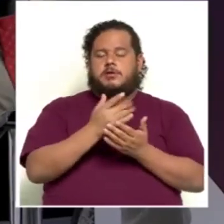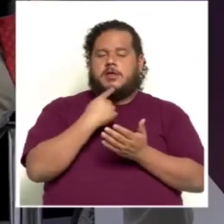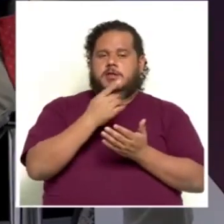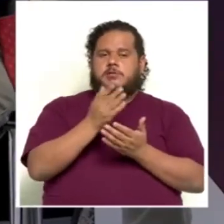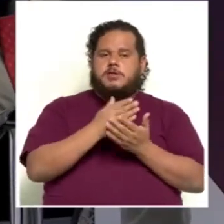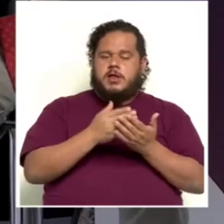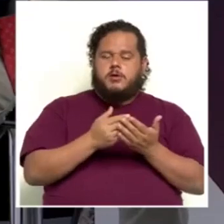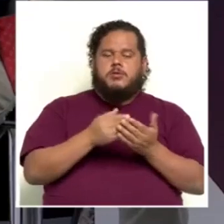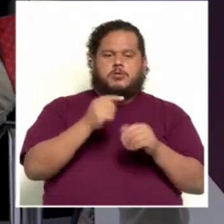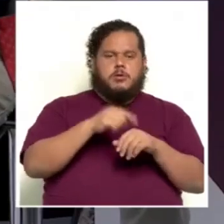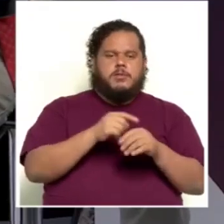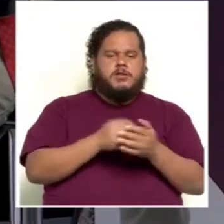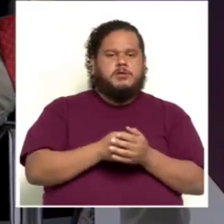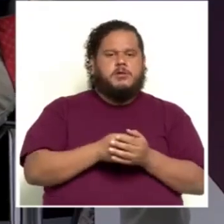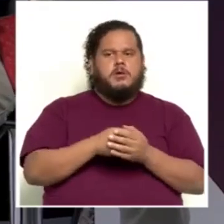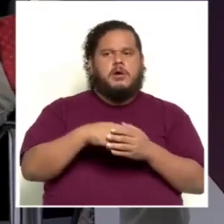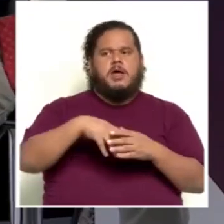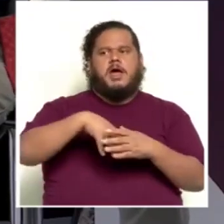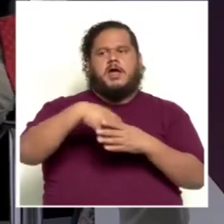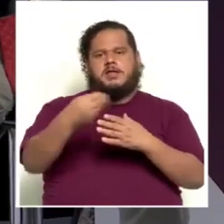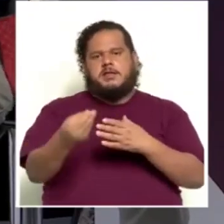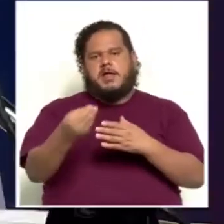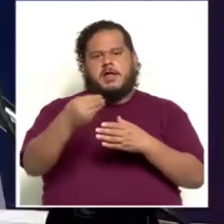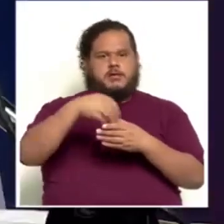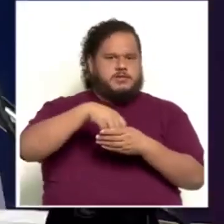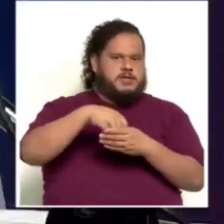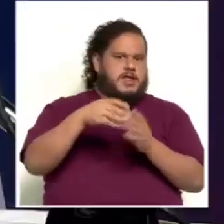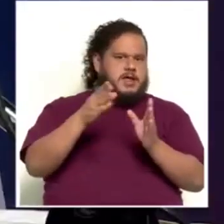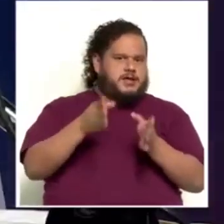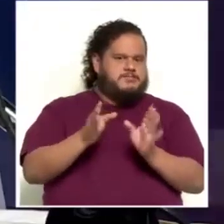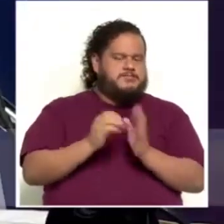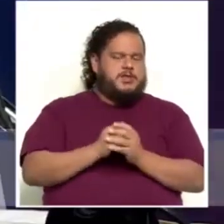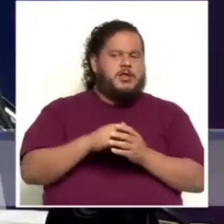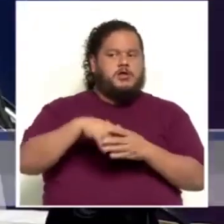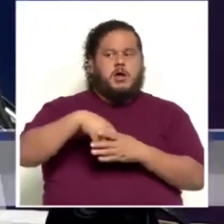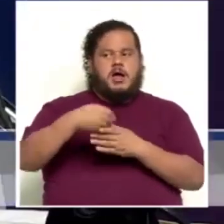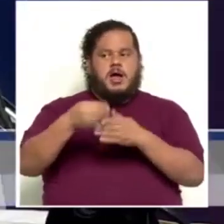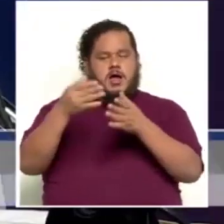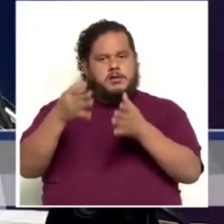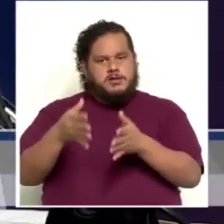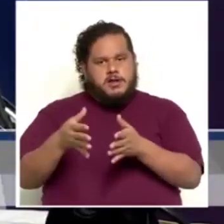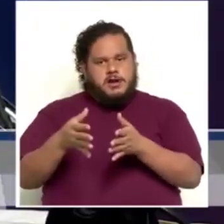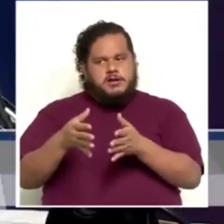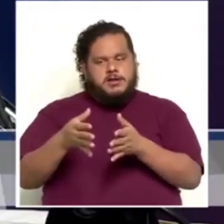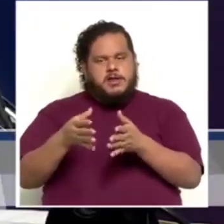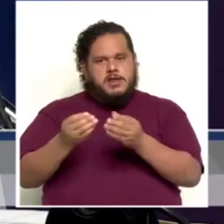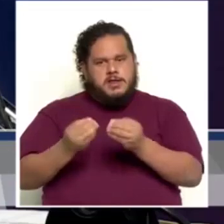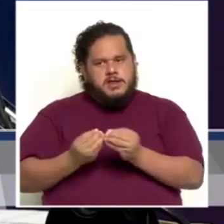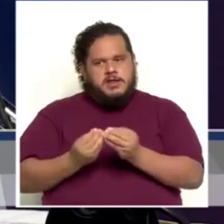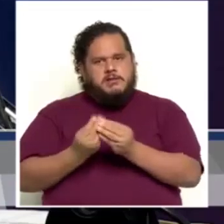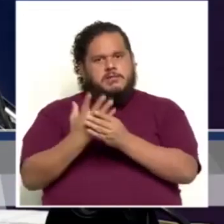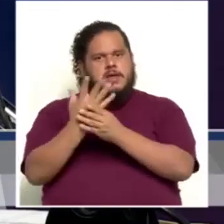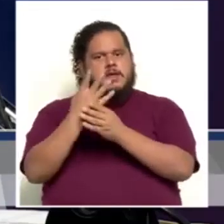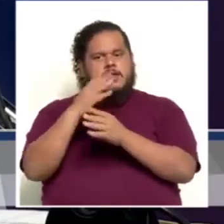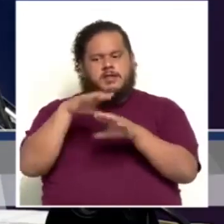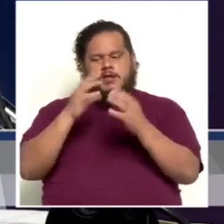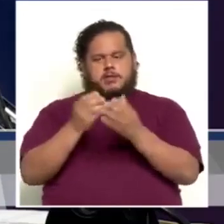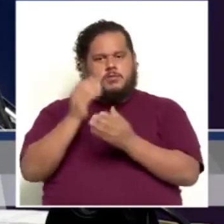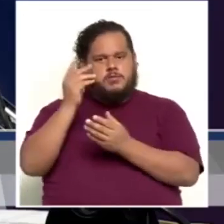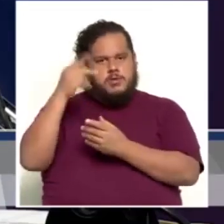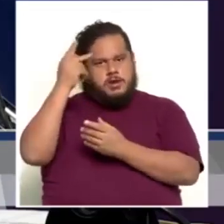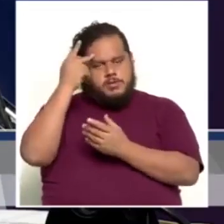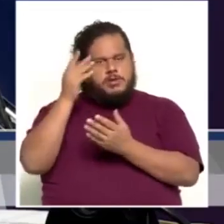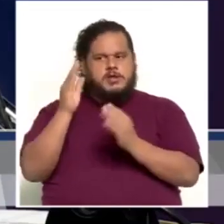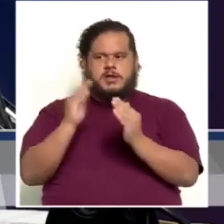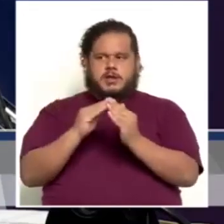Harry Brown y yo, inside outsiders, ¿verdad? O sea, son outsiders que emergen del mundo de la política, gravitan